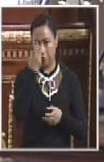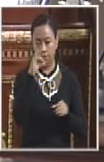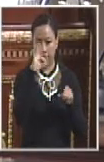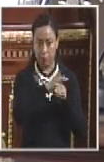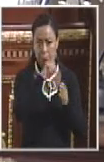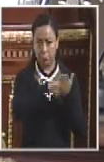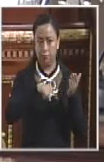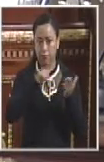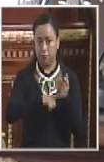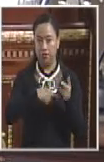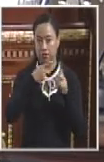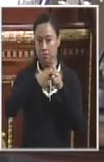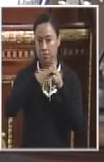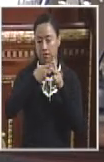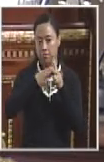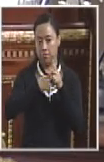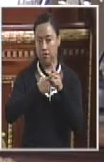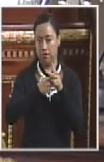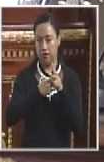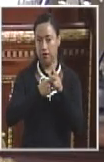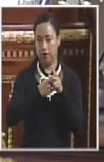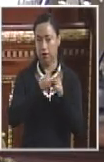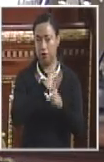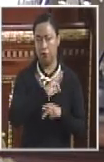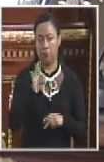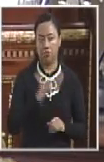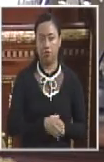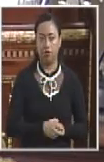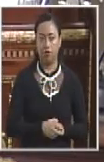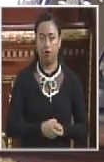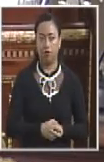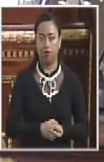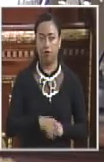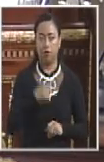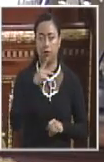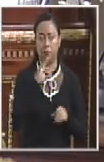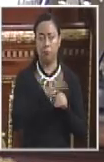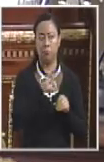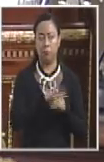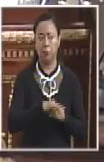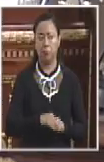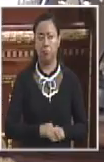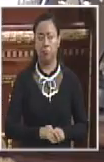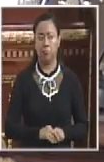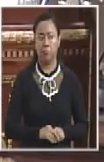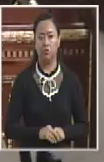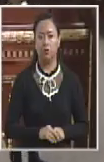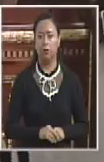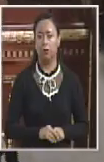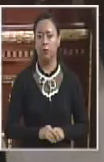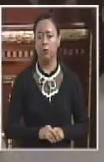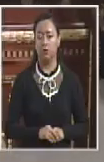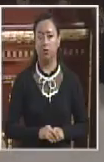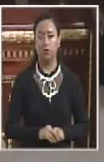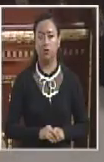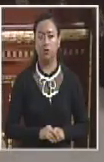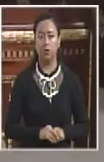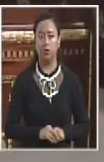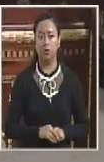votación y poder contar bien sus votos, su participación en este.